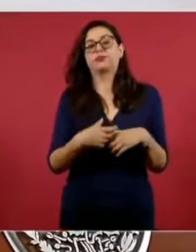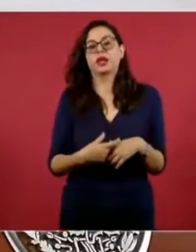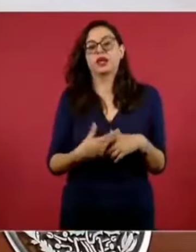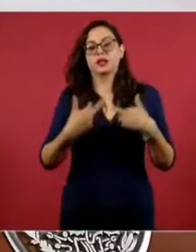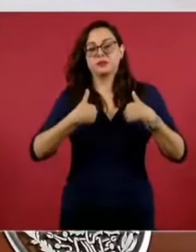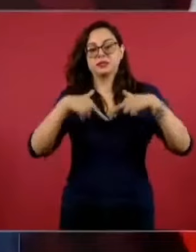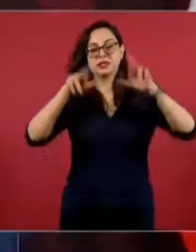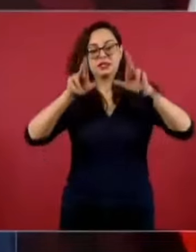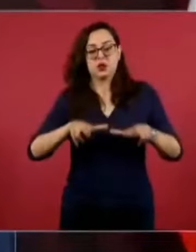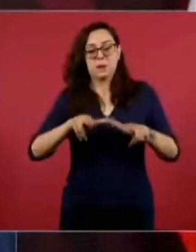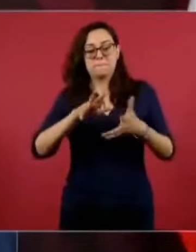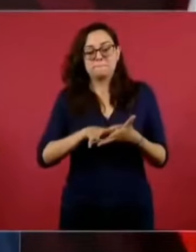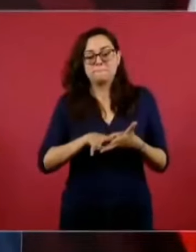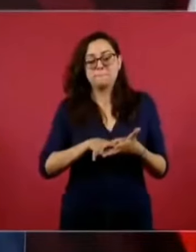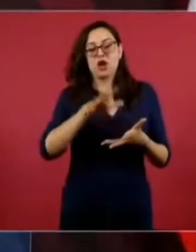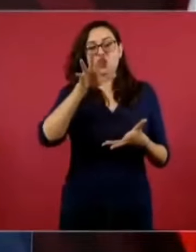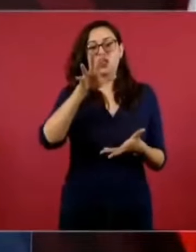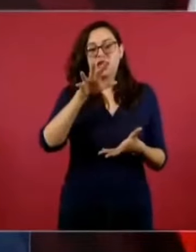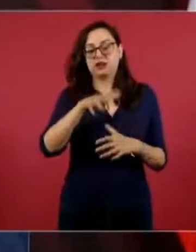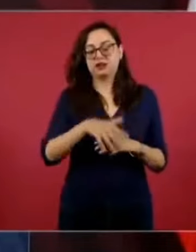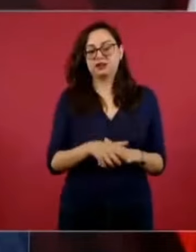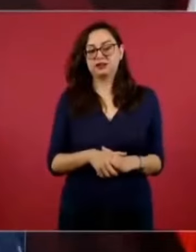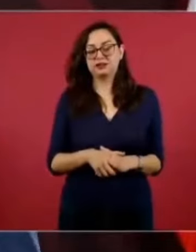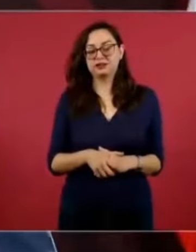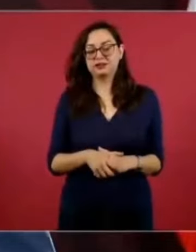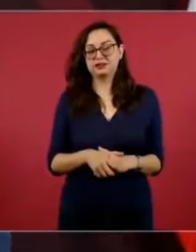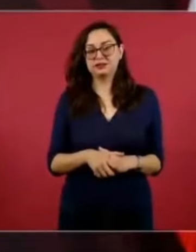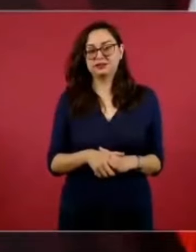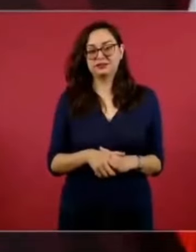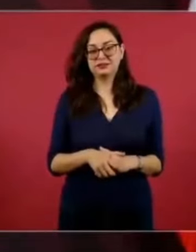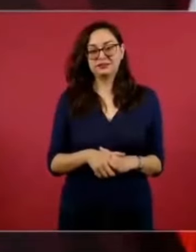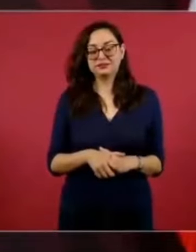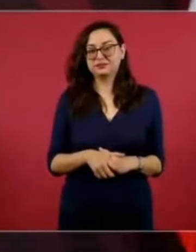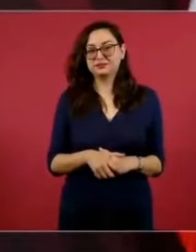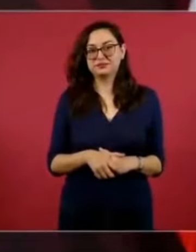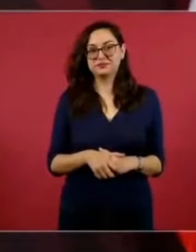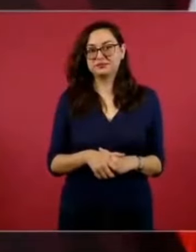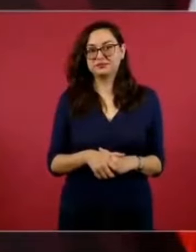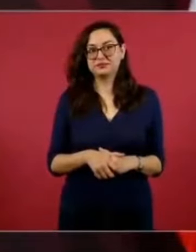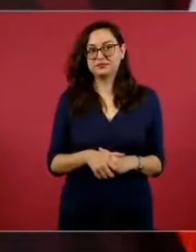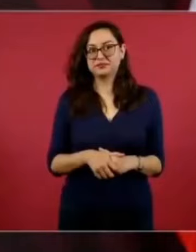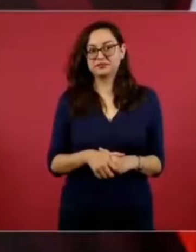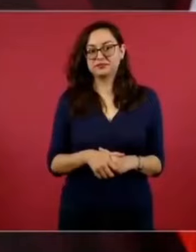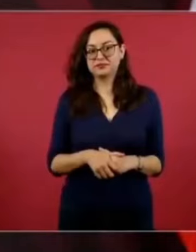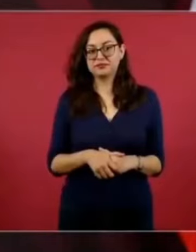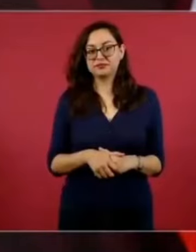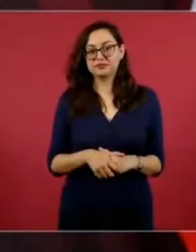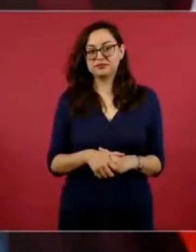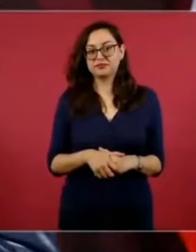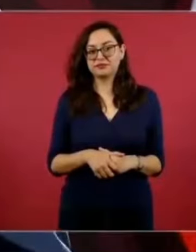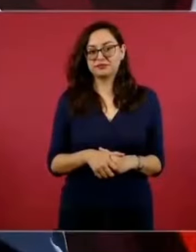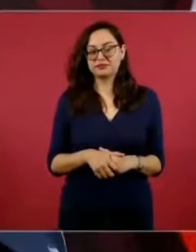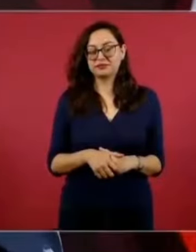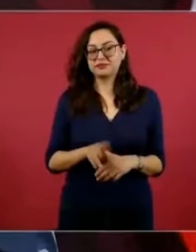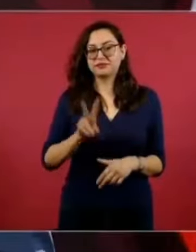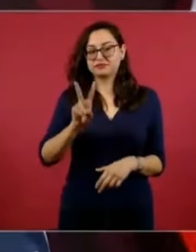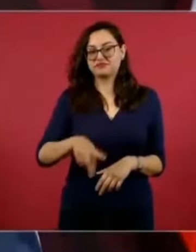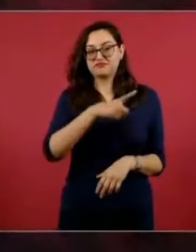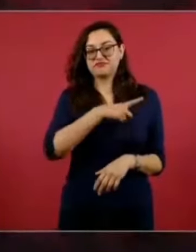representación es un asunto que se debe de